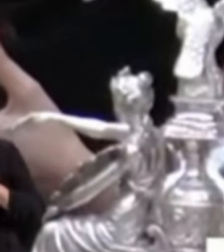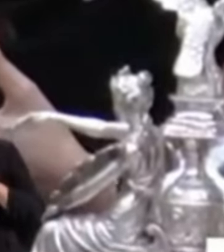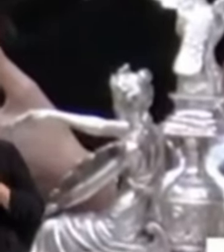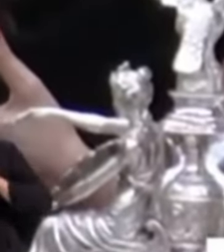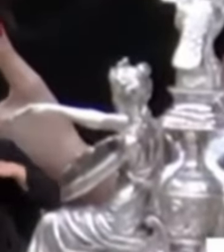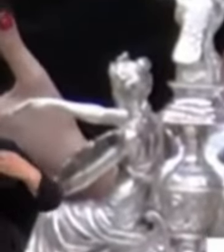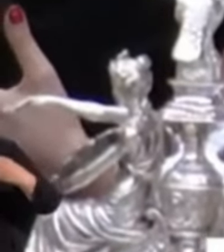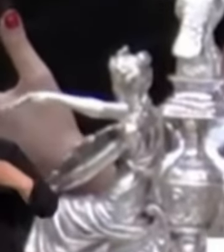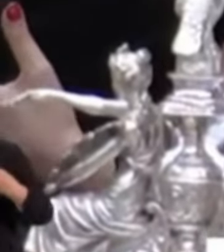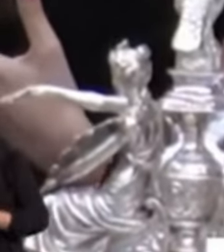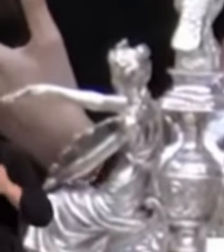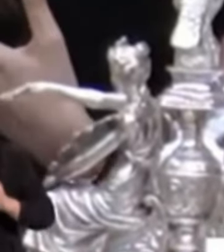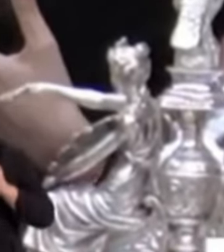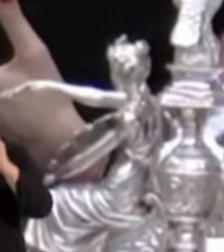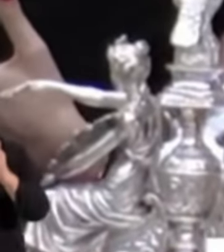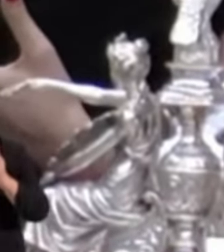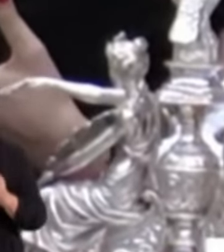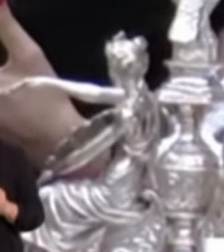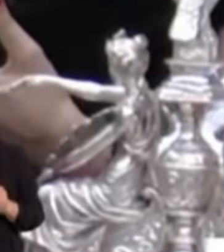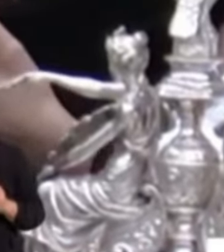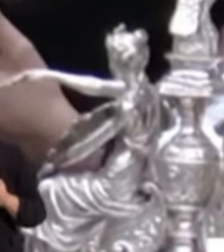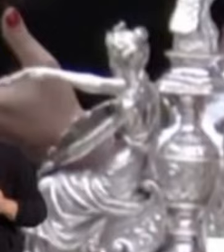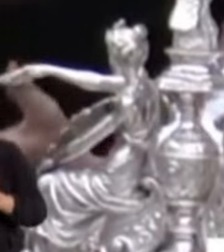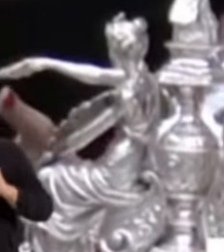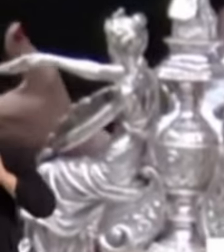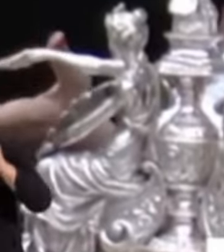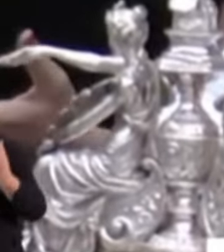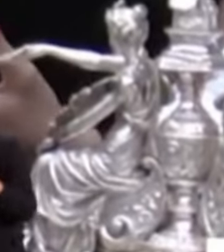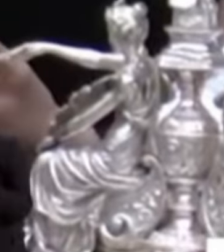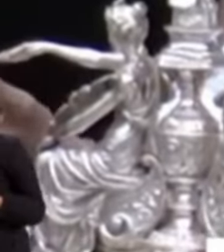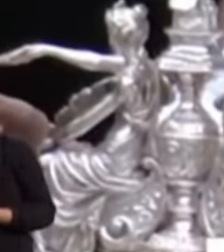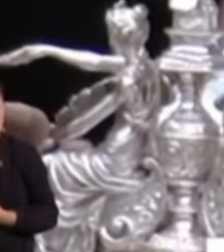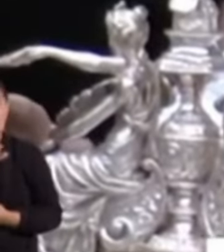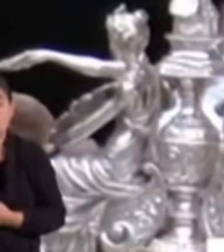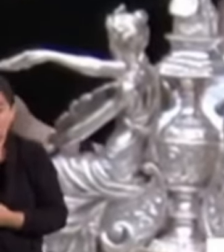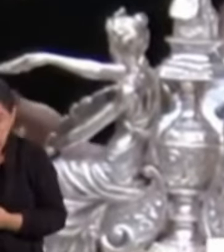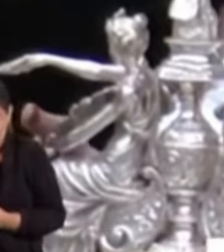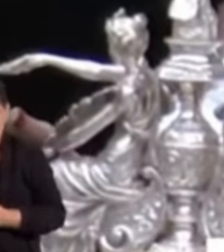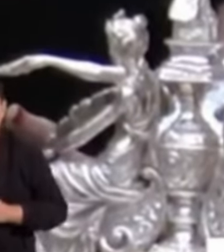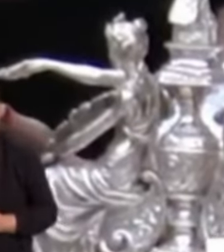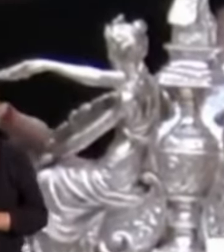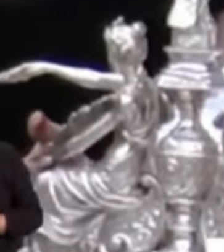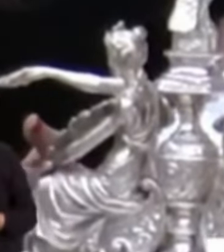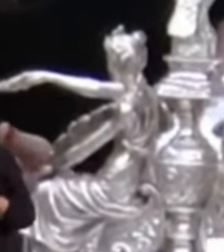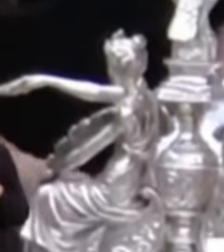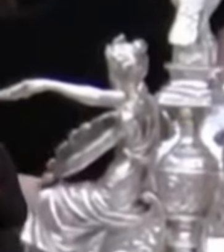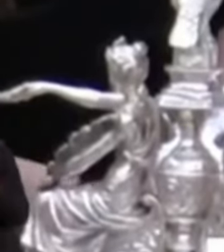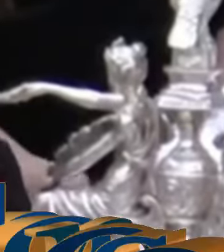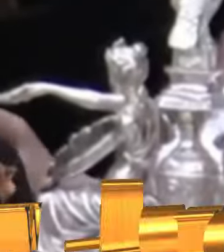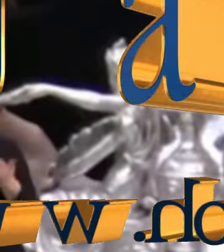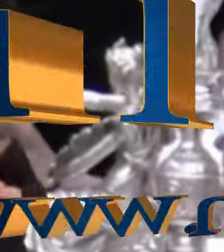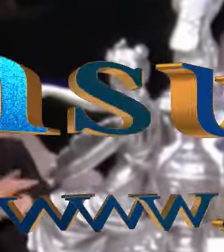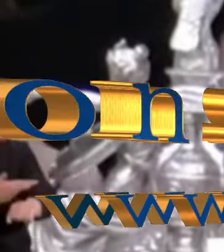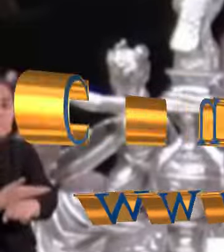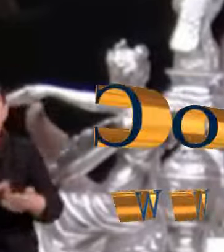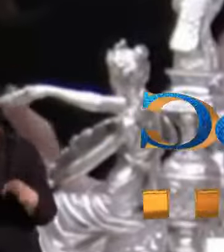jueza o jueces de distrito, así como ministra o ministros de la Suprema Corte de Justicia de la Nación, en un proceso que se llevará a